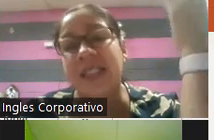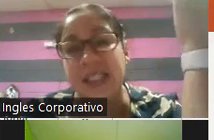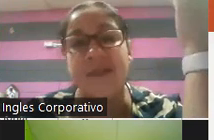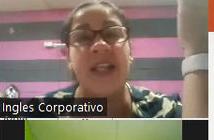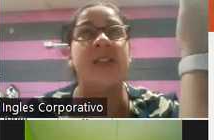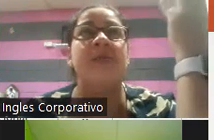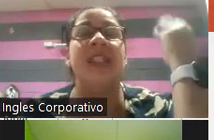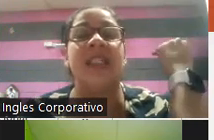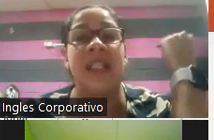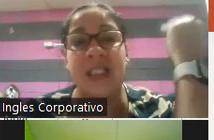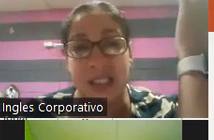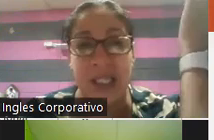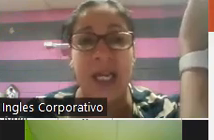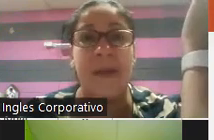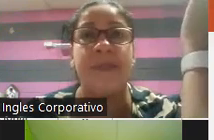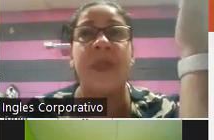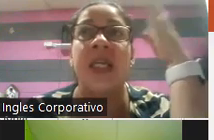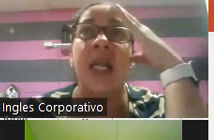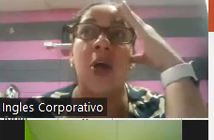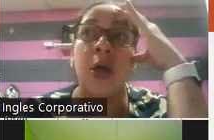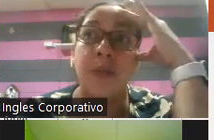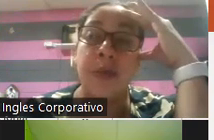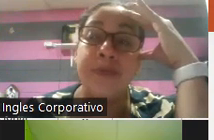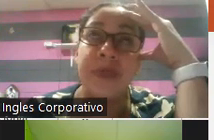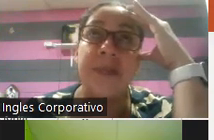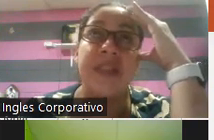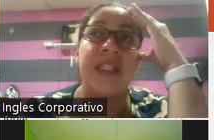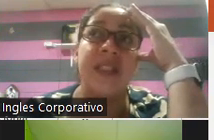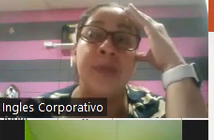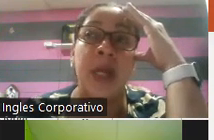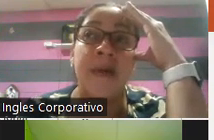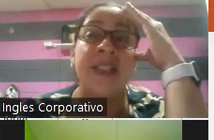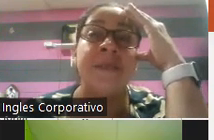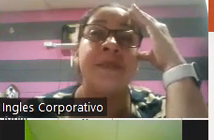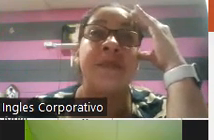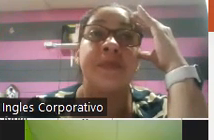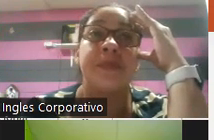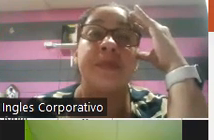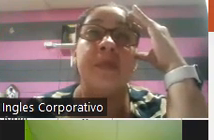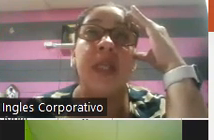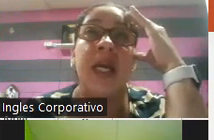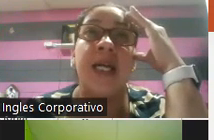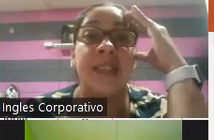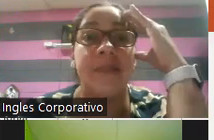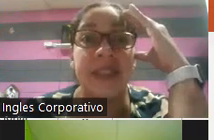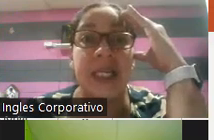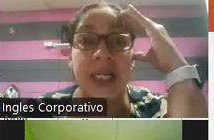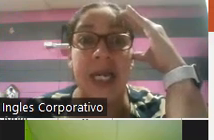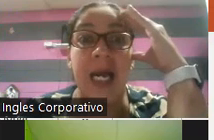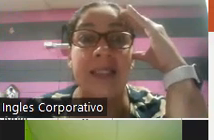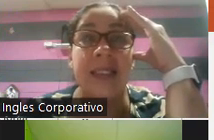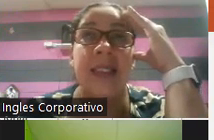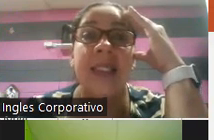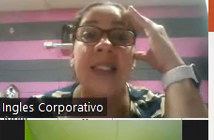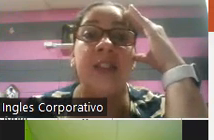carga el Internet callándome Traté de encender la la compu y empecé a hacer pruebas antes de empezar